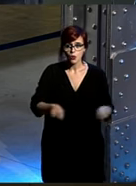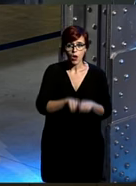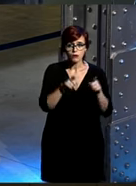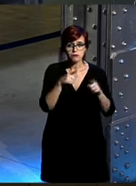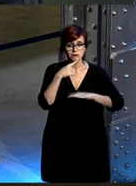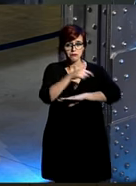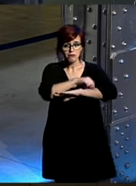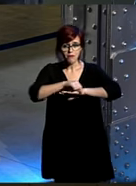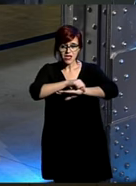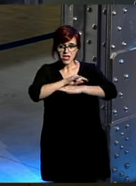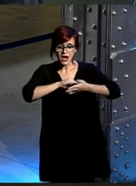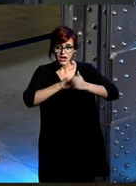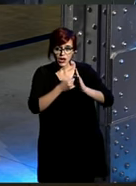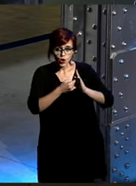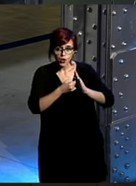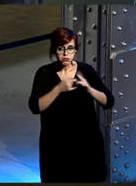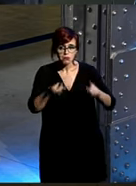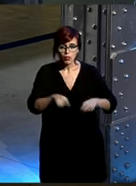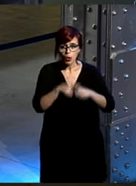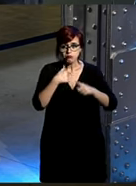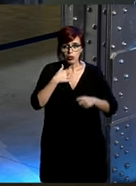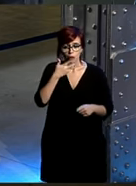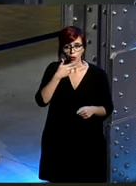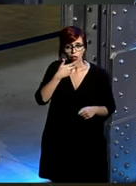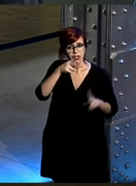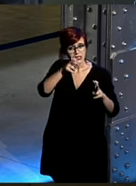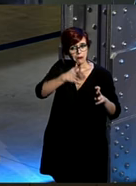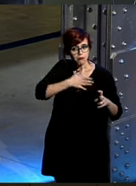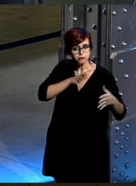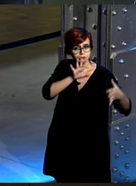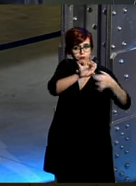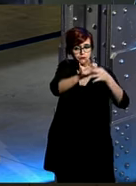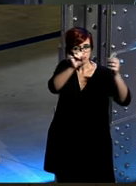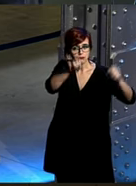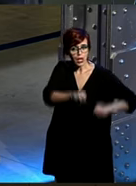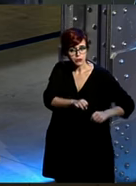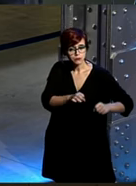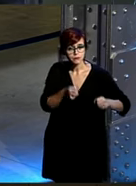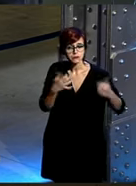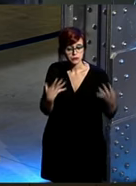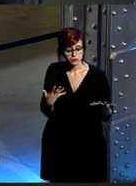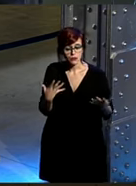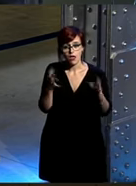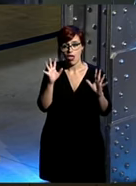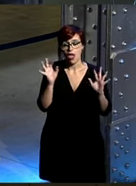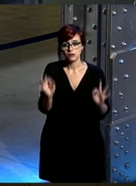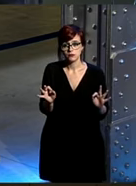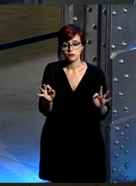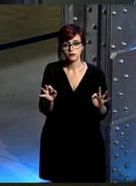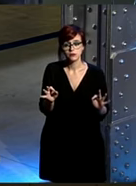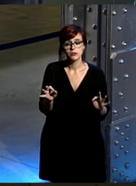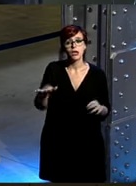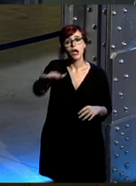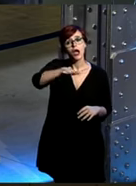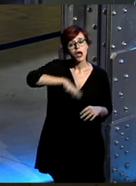no son ingenieros me da igual, saben hacer lo que yo quiero que hagan. Esa es la realidad que nos hemos encontrado. Entonces hemos encontrado